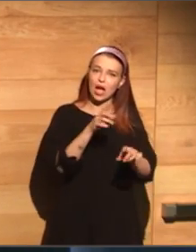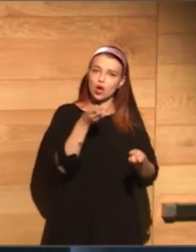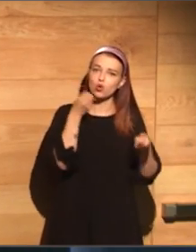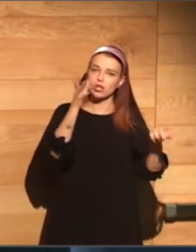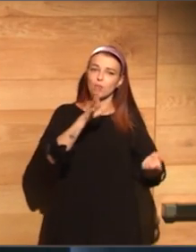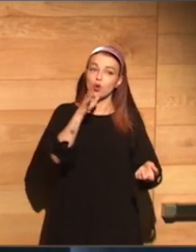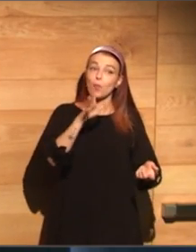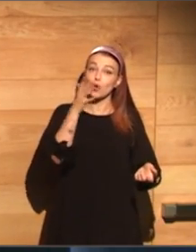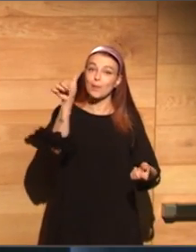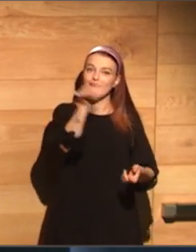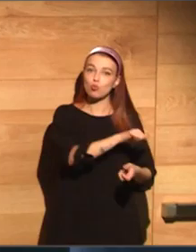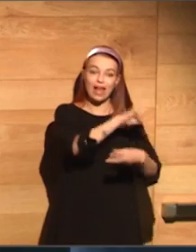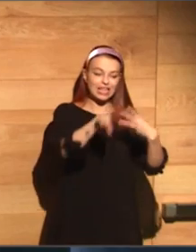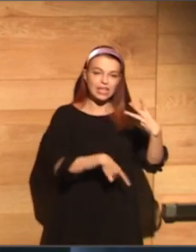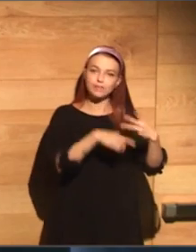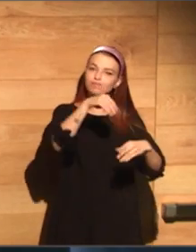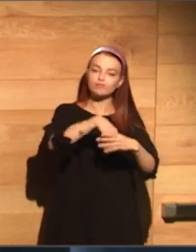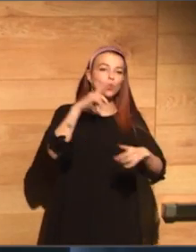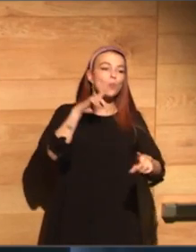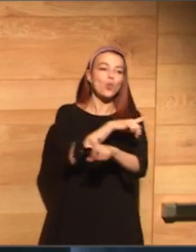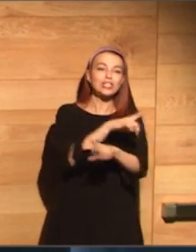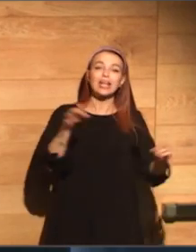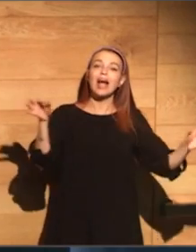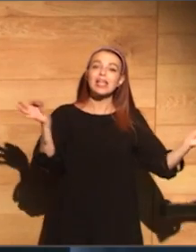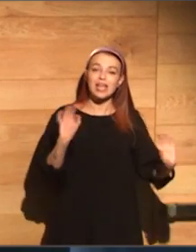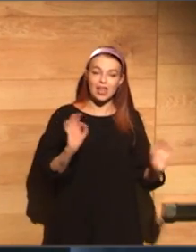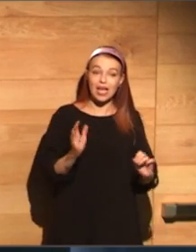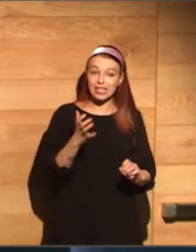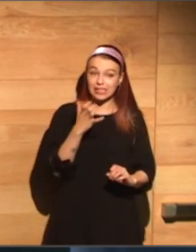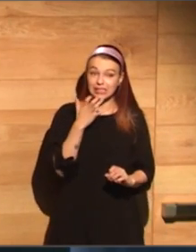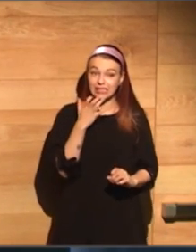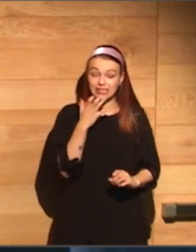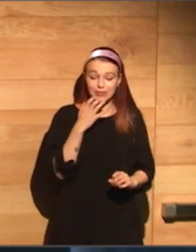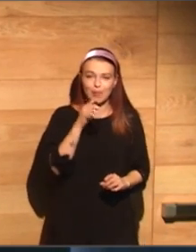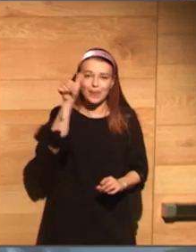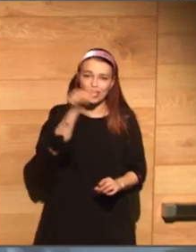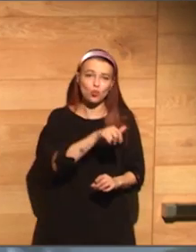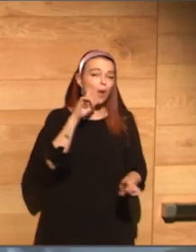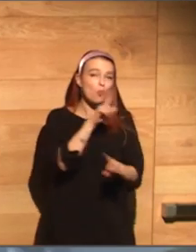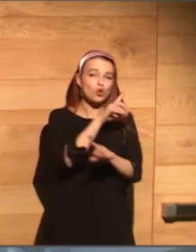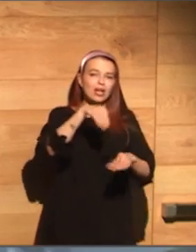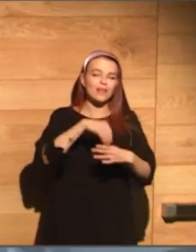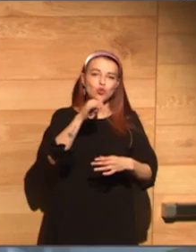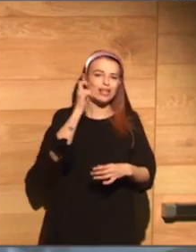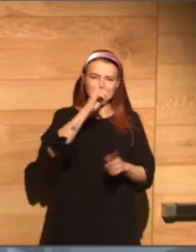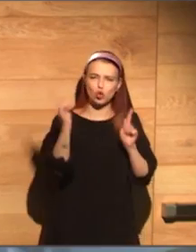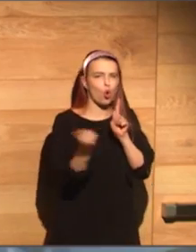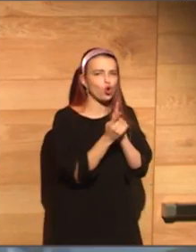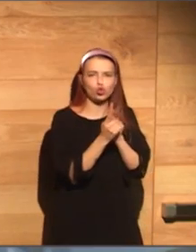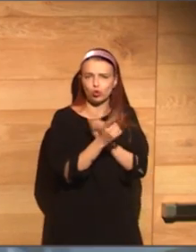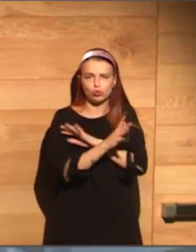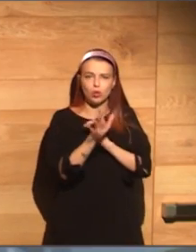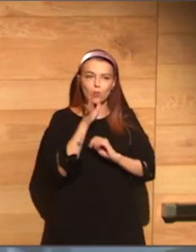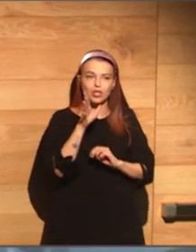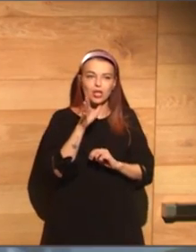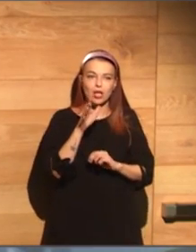películas no tienen música. Y las que tienen música casi tampoco, porque... Claro, sí, es que en general Berlanga... Es que ¿dónde mete la música en esta